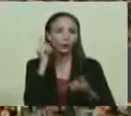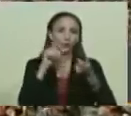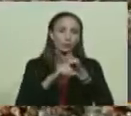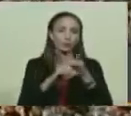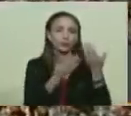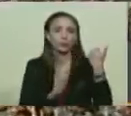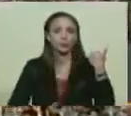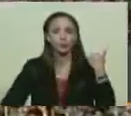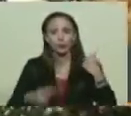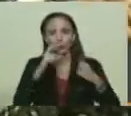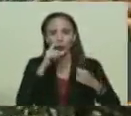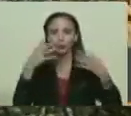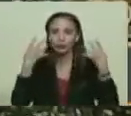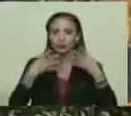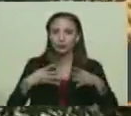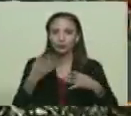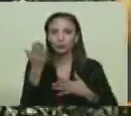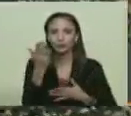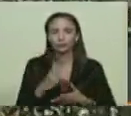República, Cilia Flores.